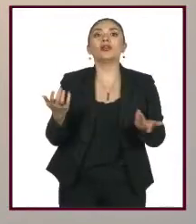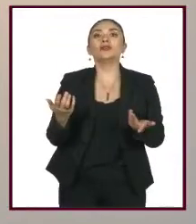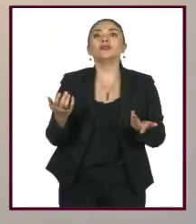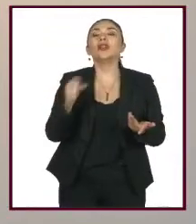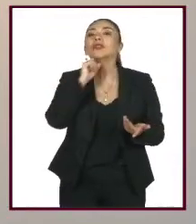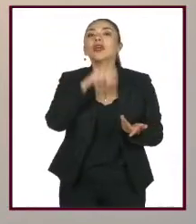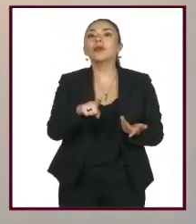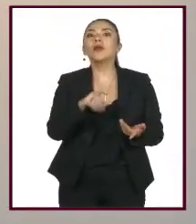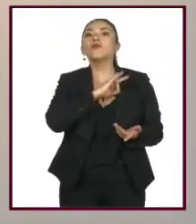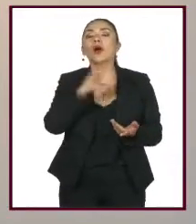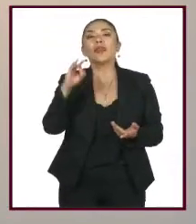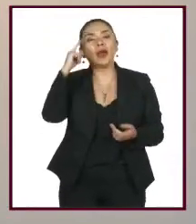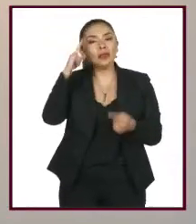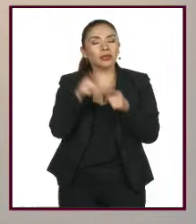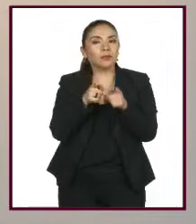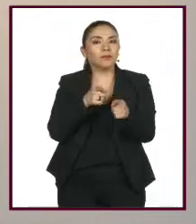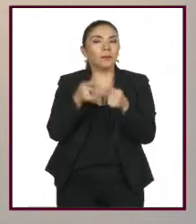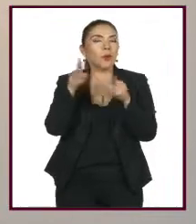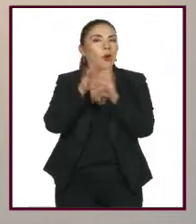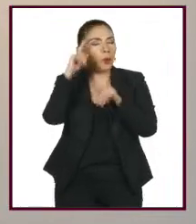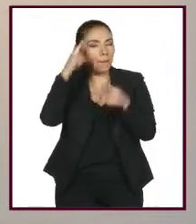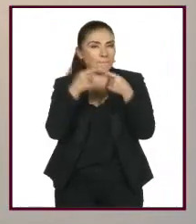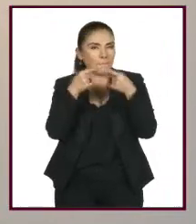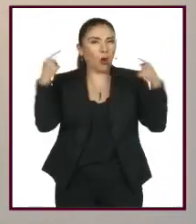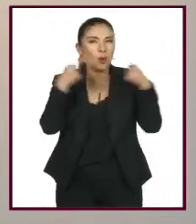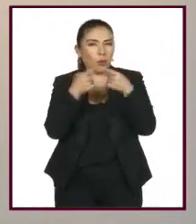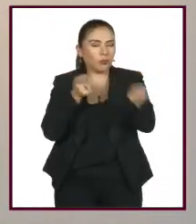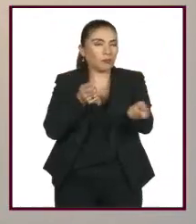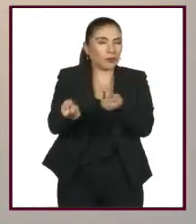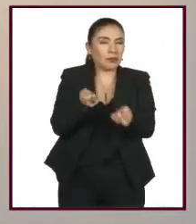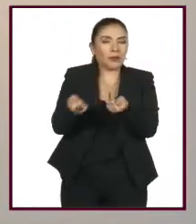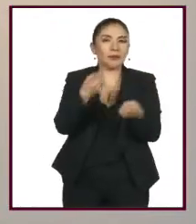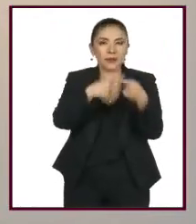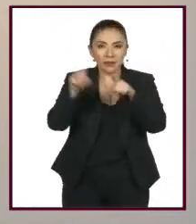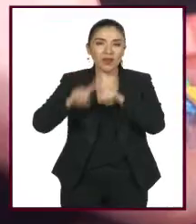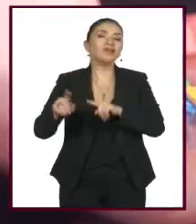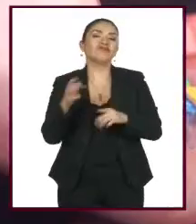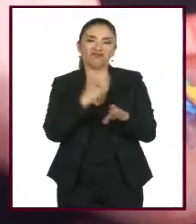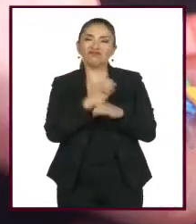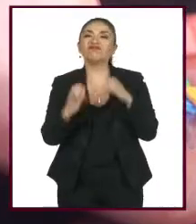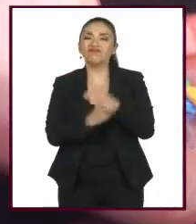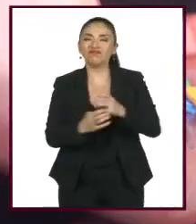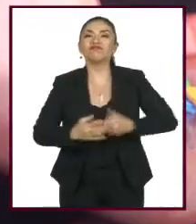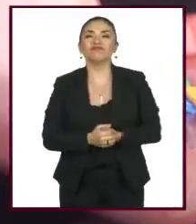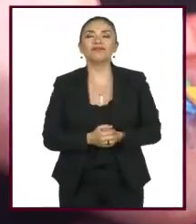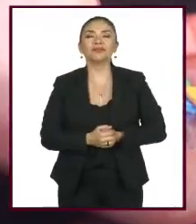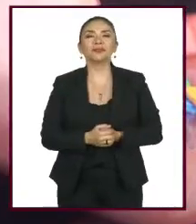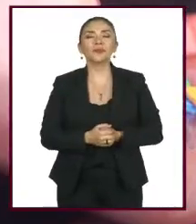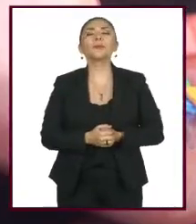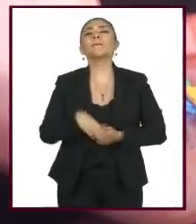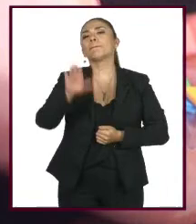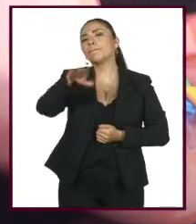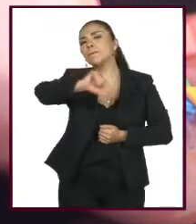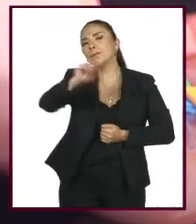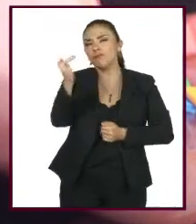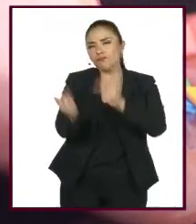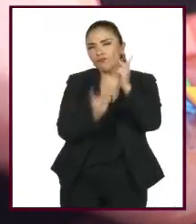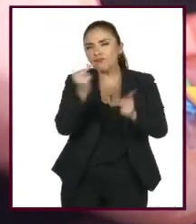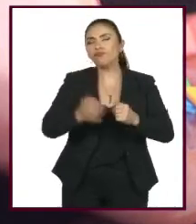incluso pueden ser convulsivas y todo lo demás. ¿Qué otra consecuencia pueden